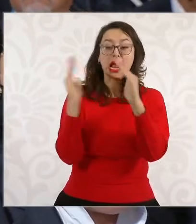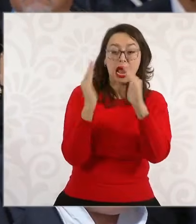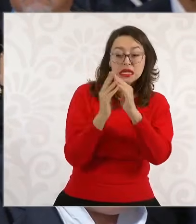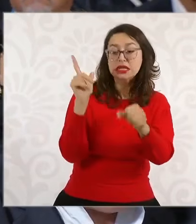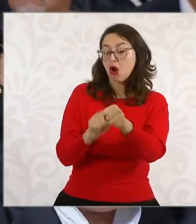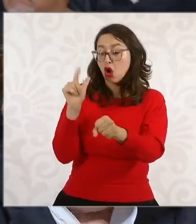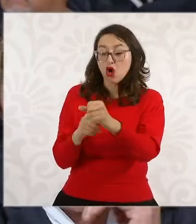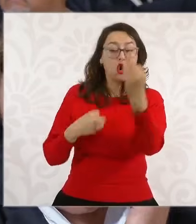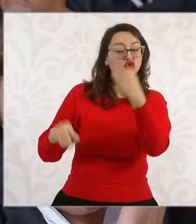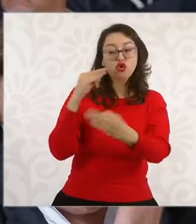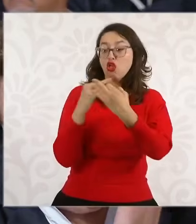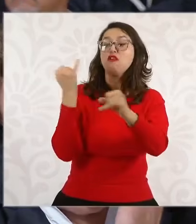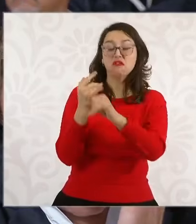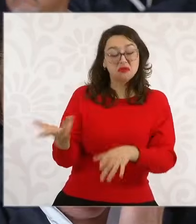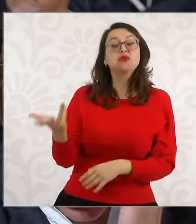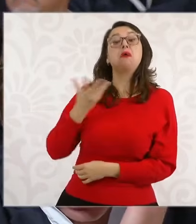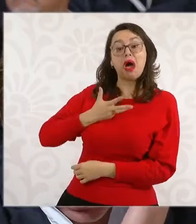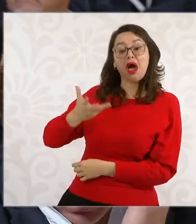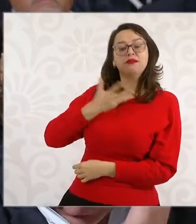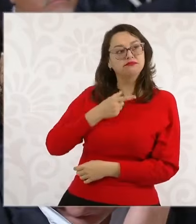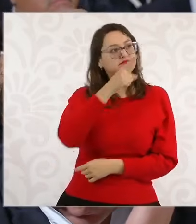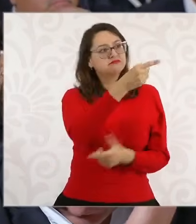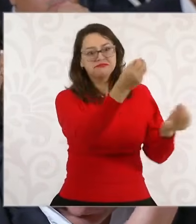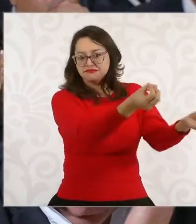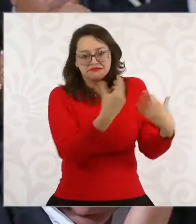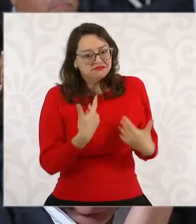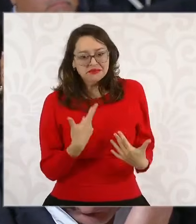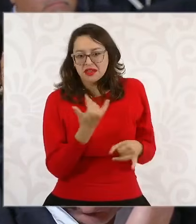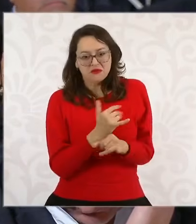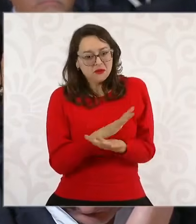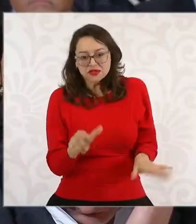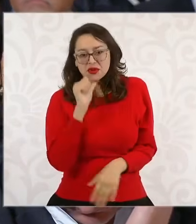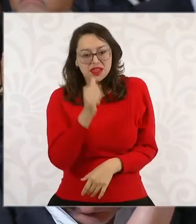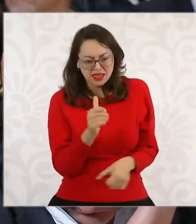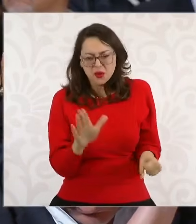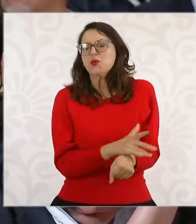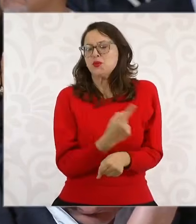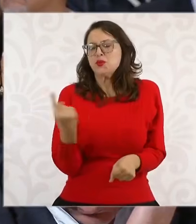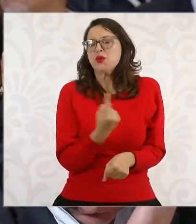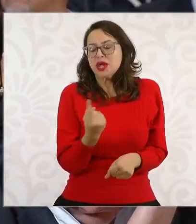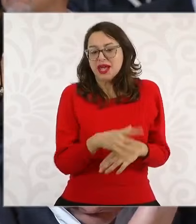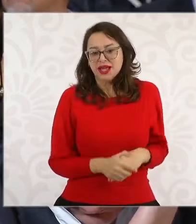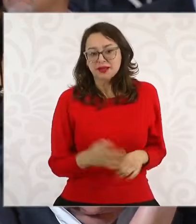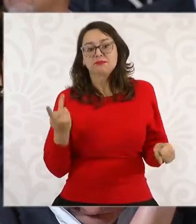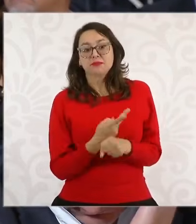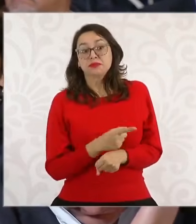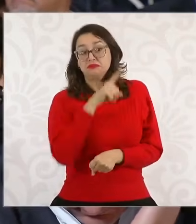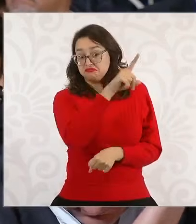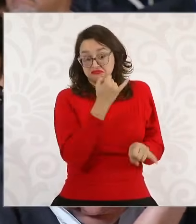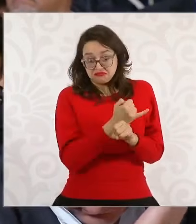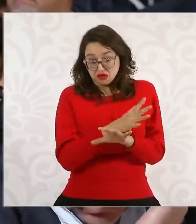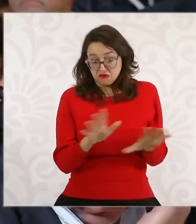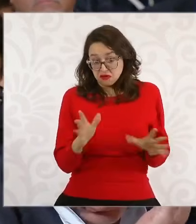¿qué estaría esperando para compartir información como tal con México, para ir pues como tal tras ellos? Si es un asunto de que no quieren compartir información